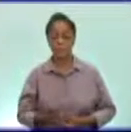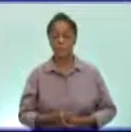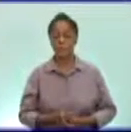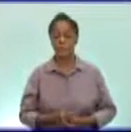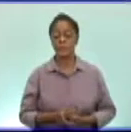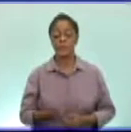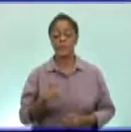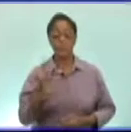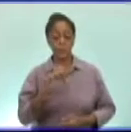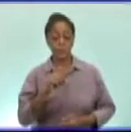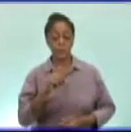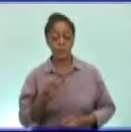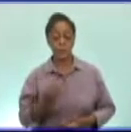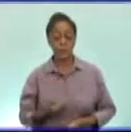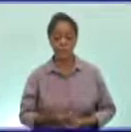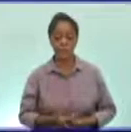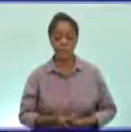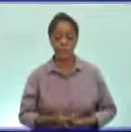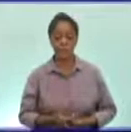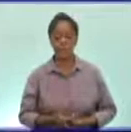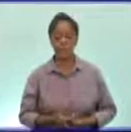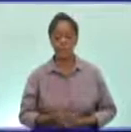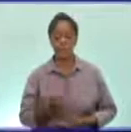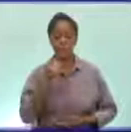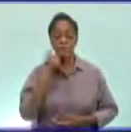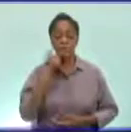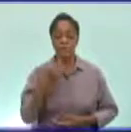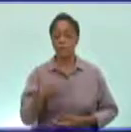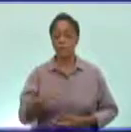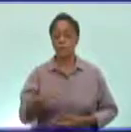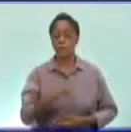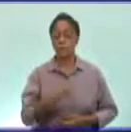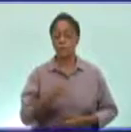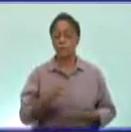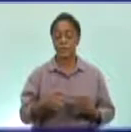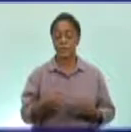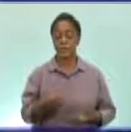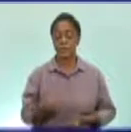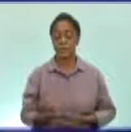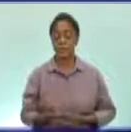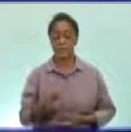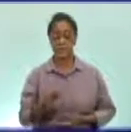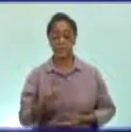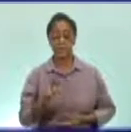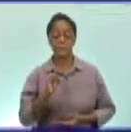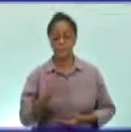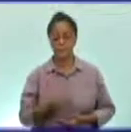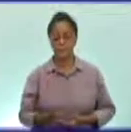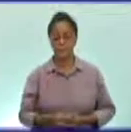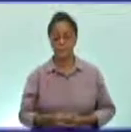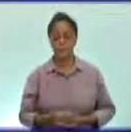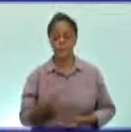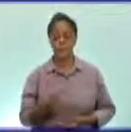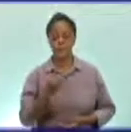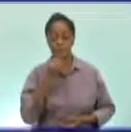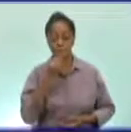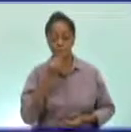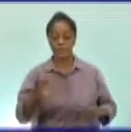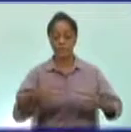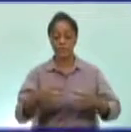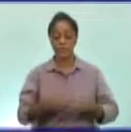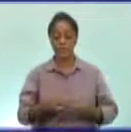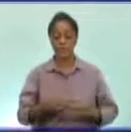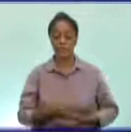Los científicos vieron todas estas características y determinaron que podían